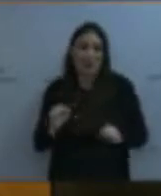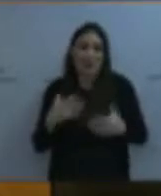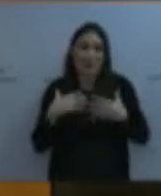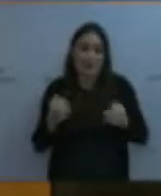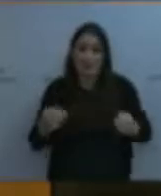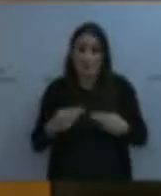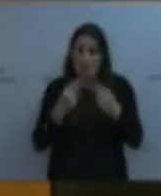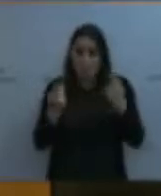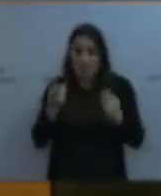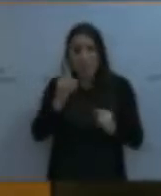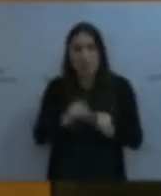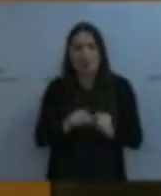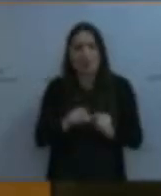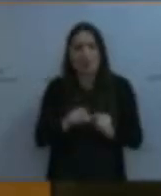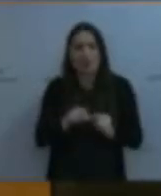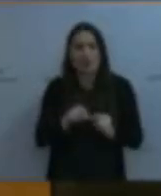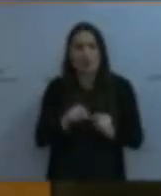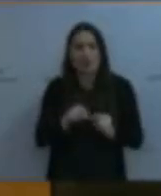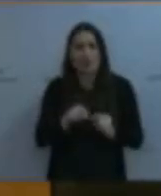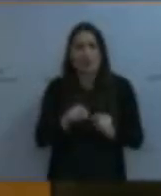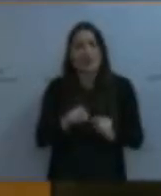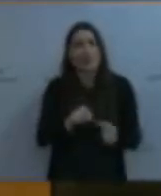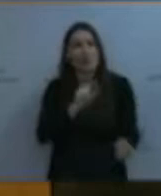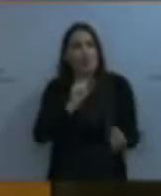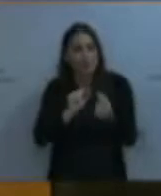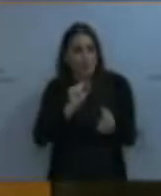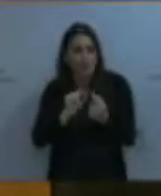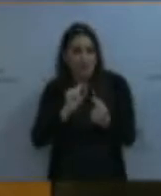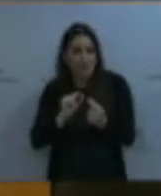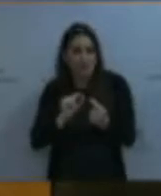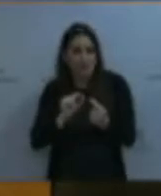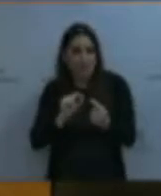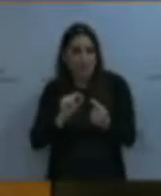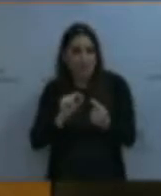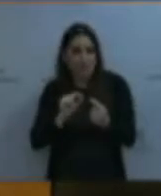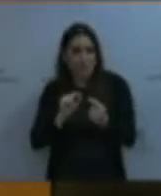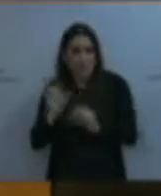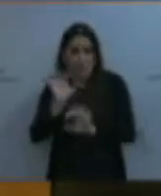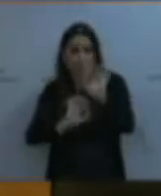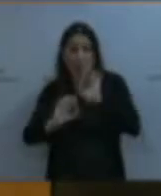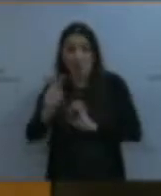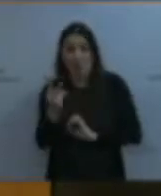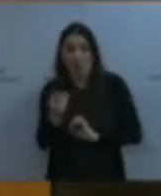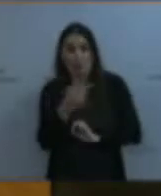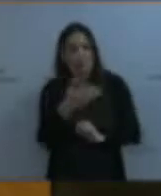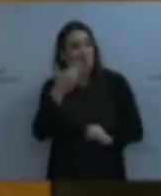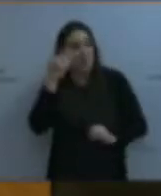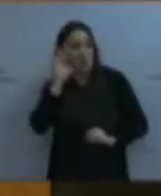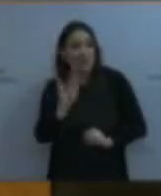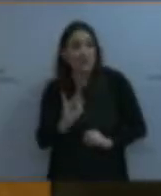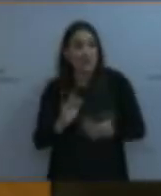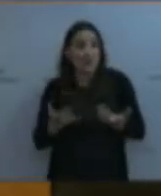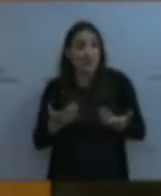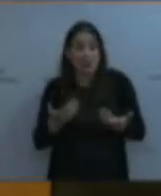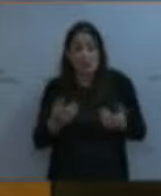también de dialogar con estas dos organizaciones. Pero no sé a